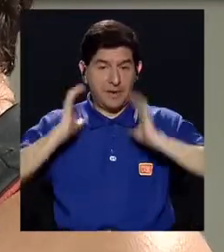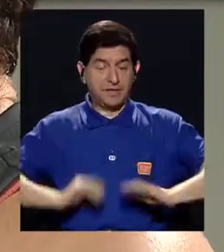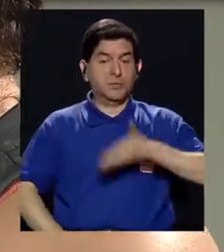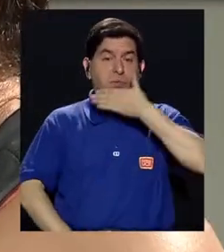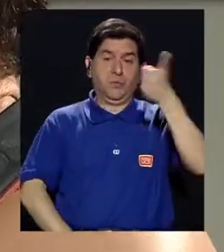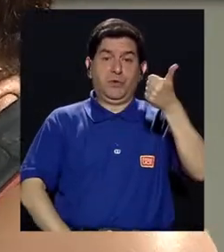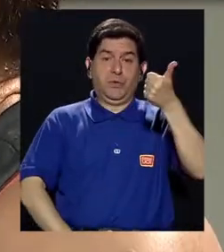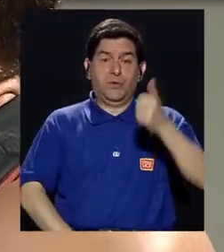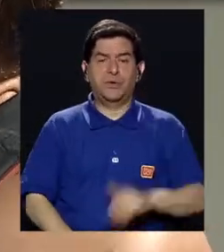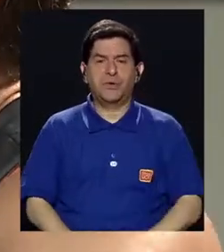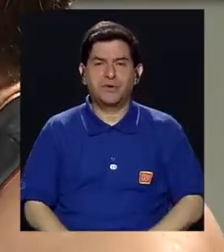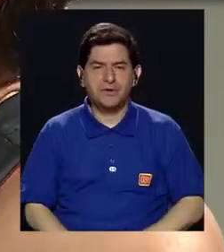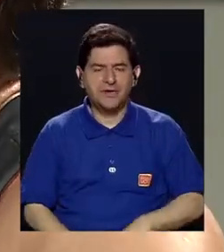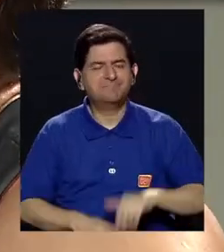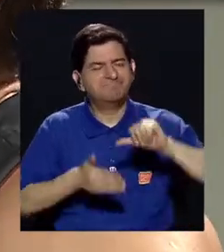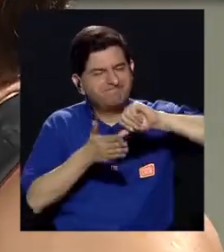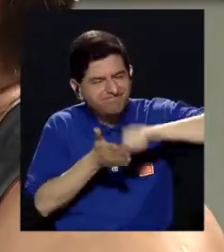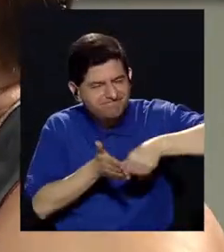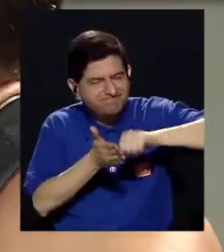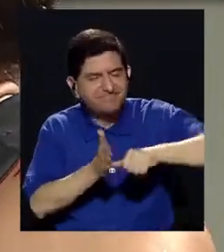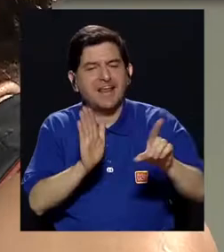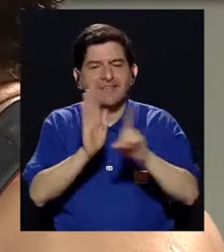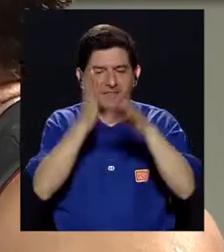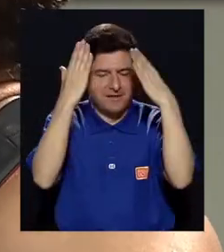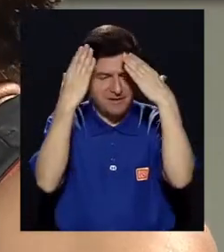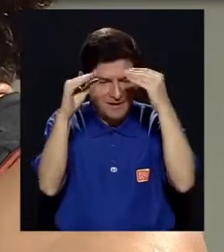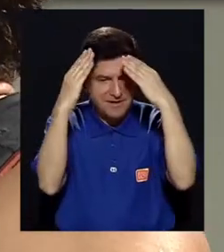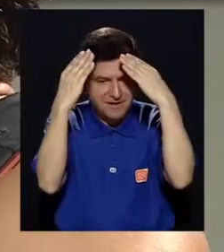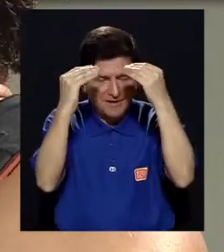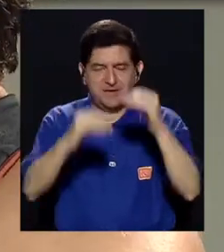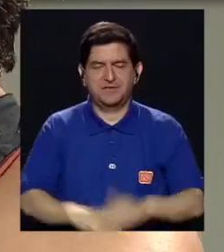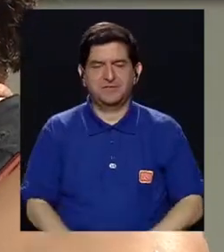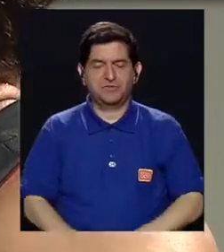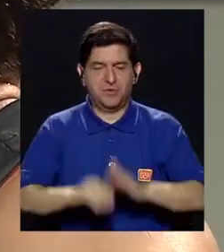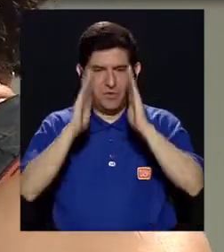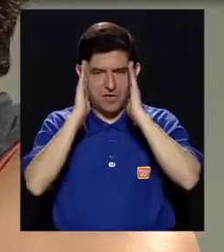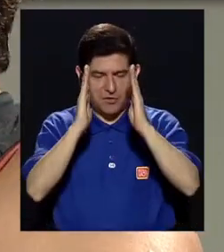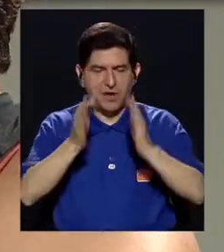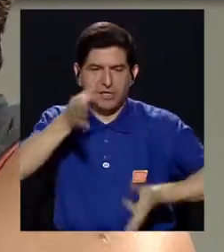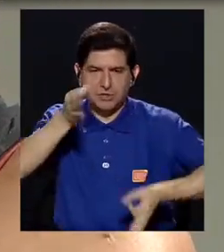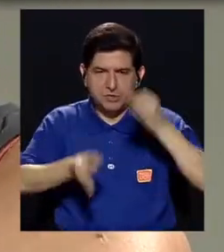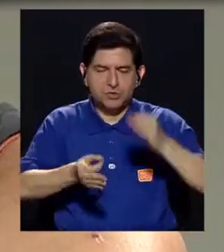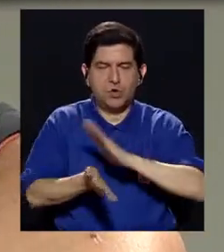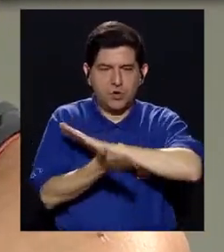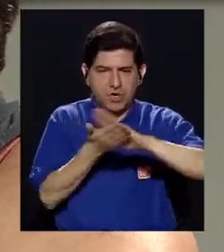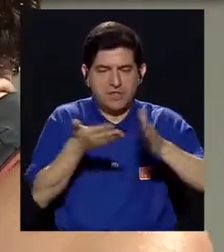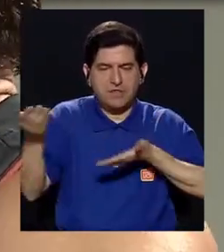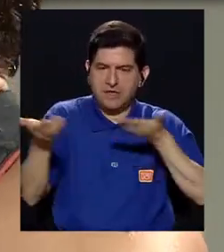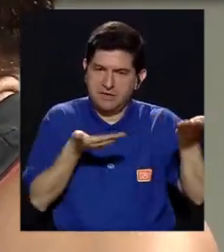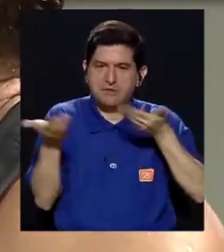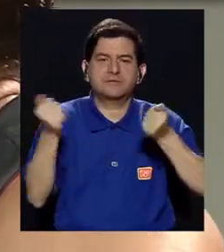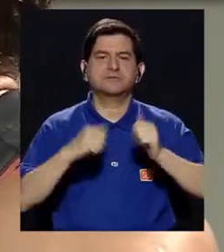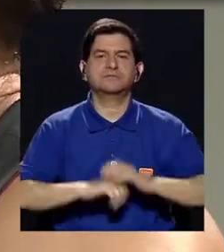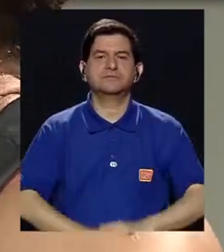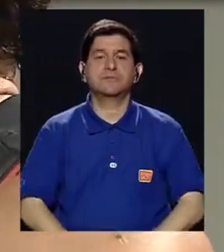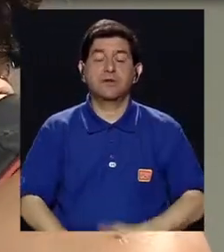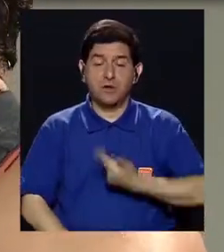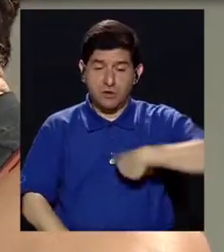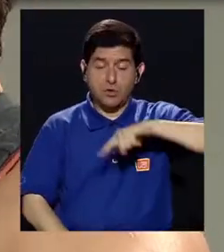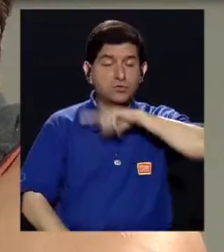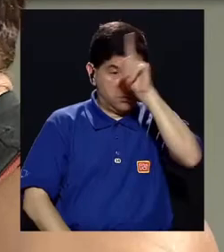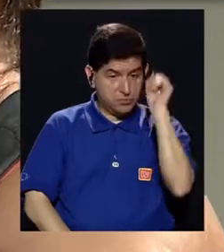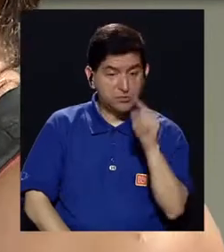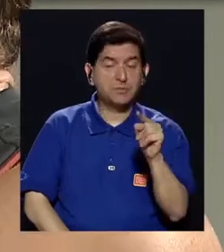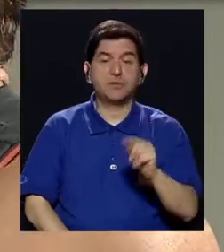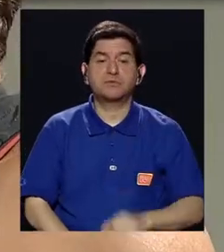Por eso es que tenemos que insistir en que tenemos derecho a la información y a un trato justo y digno en los servicios, porque tenemos que preguntar